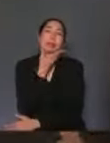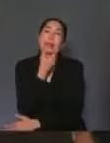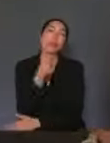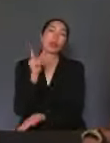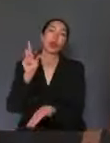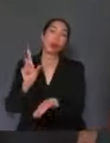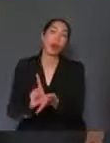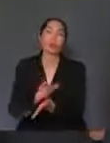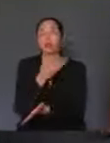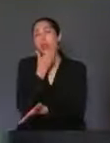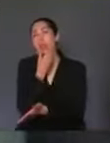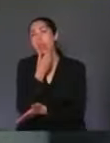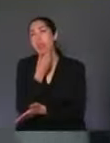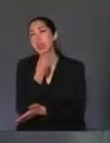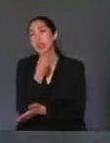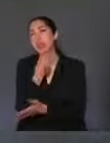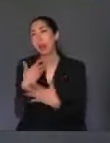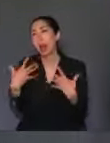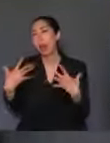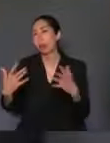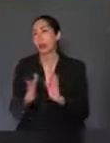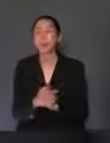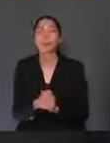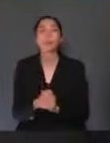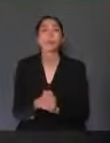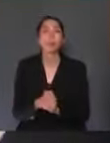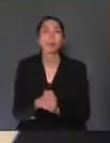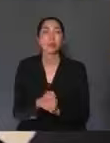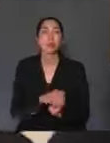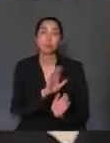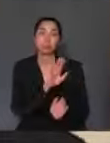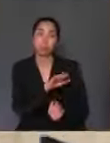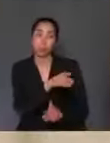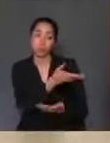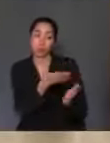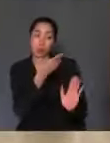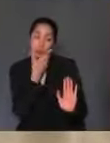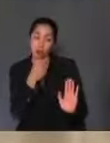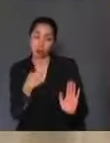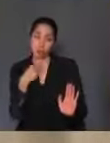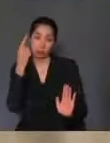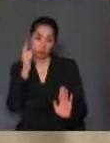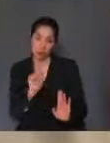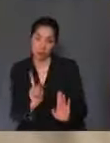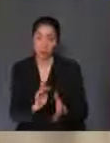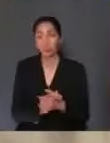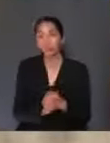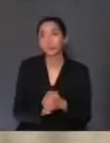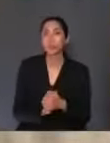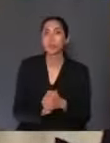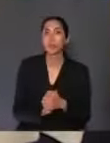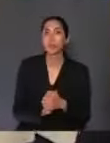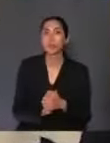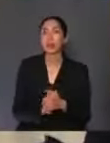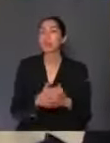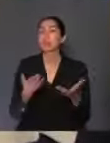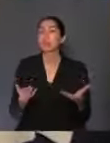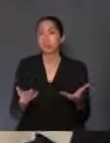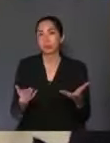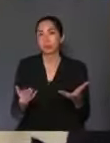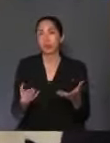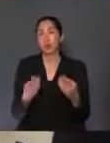bonito. No, el más grande no, eso el sí. más bonito. Oiga. Probablemente para usted el más lindo. Claro, porque justamente más allá de la talla de que gana Orrego, porque efectivamente gana